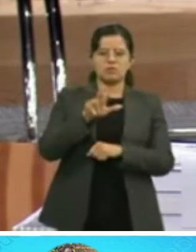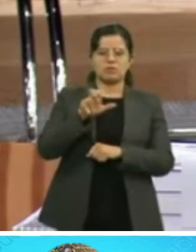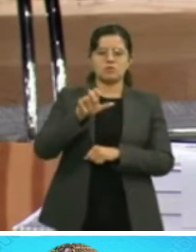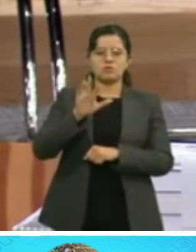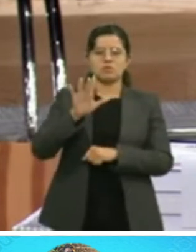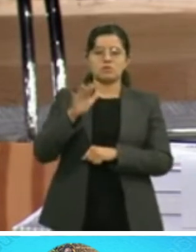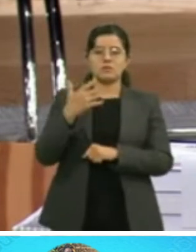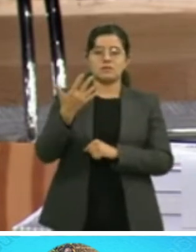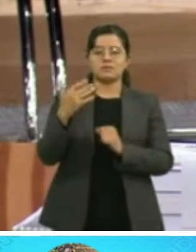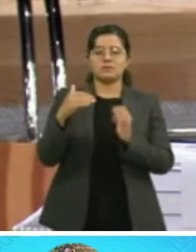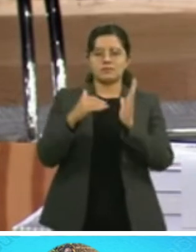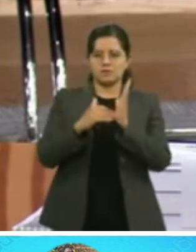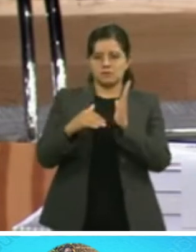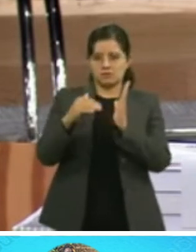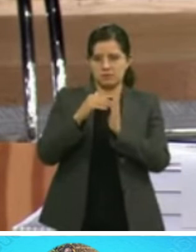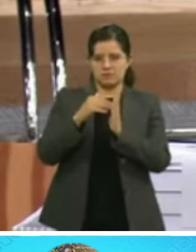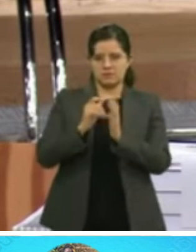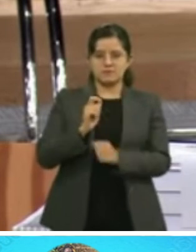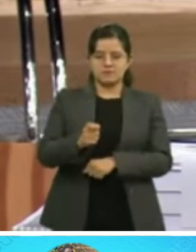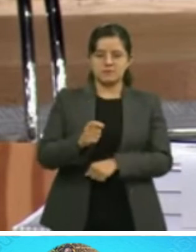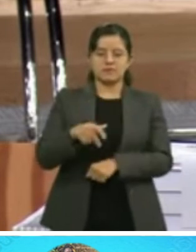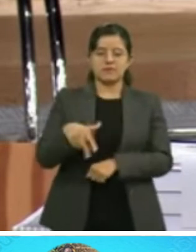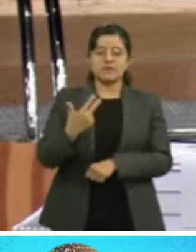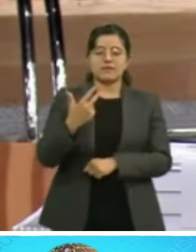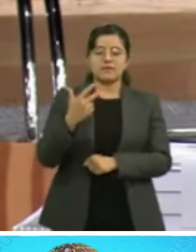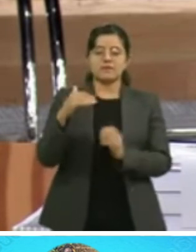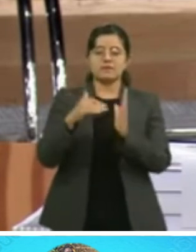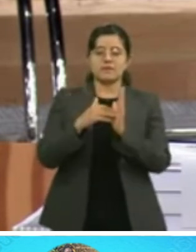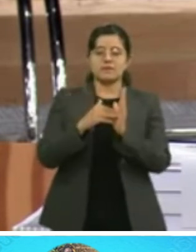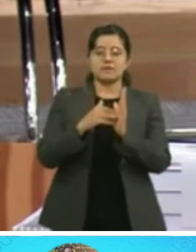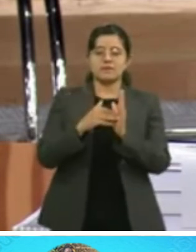8.855 millones, es decir, recortó